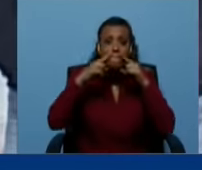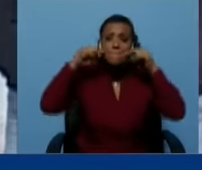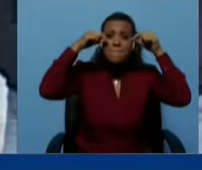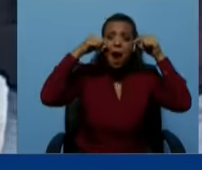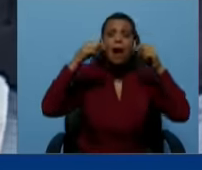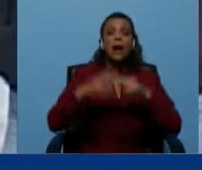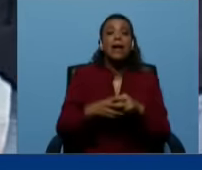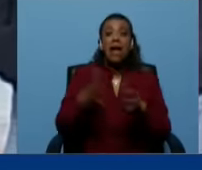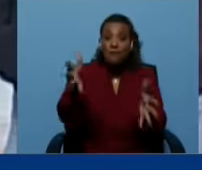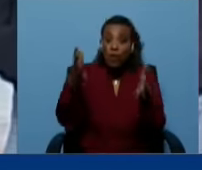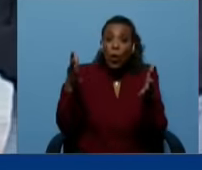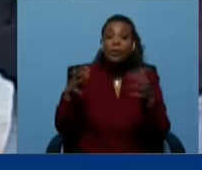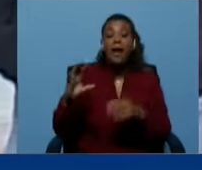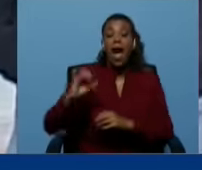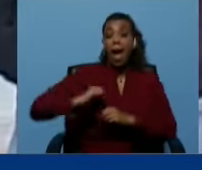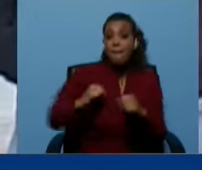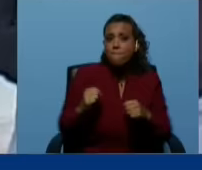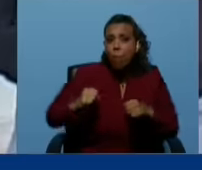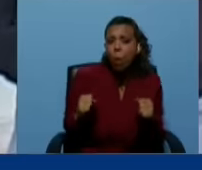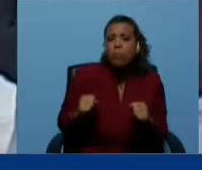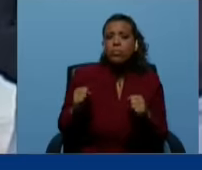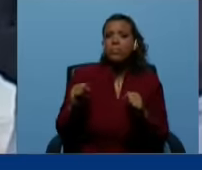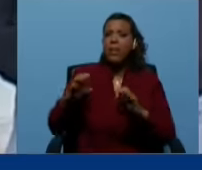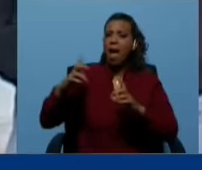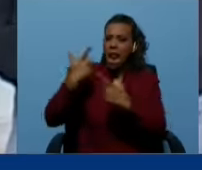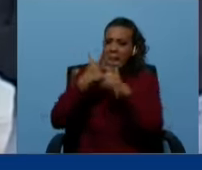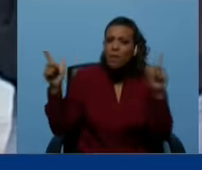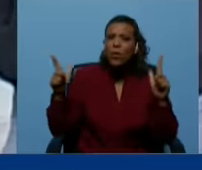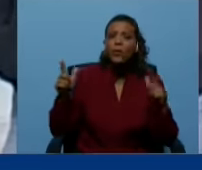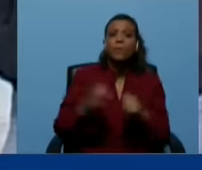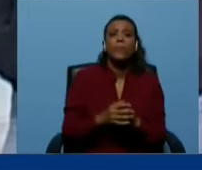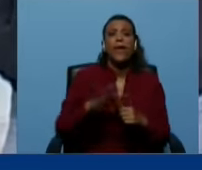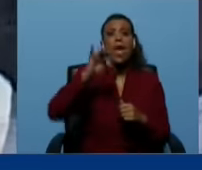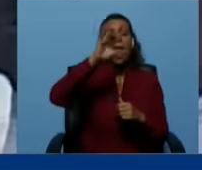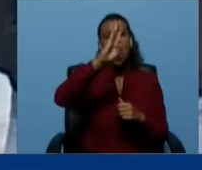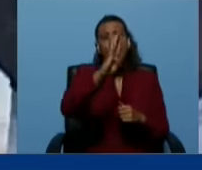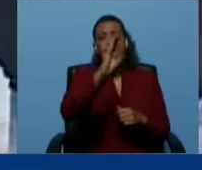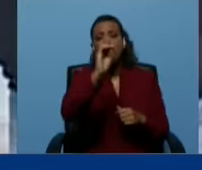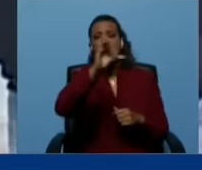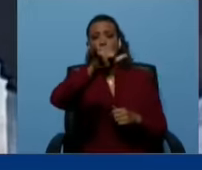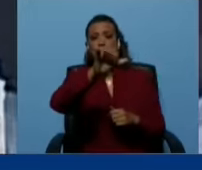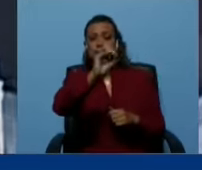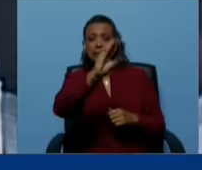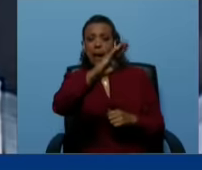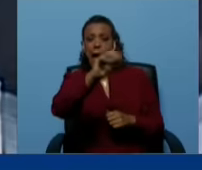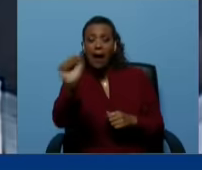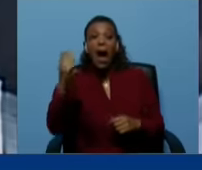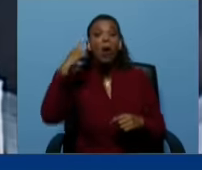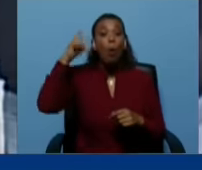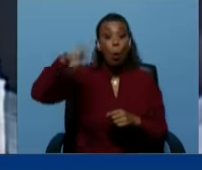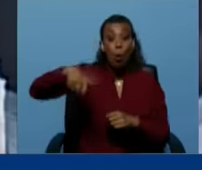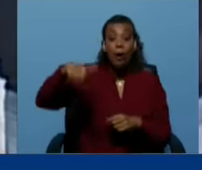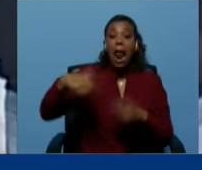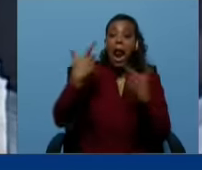haber triunfado en Bogotá, haber triunfado en Boyacá, haber liberado lo que hoy es Colombia y